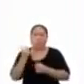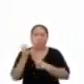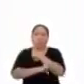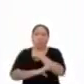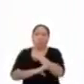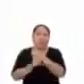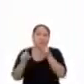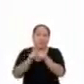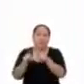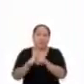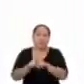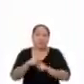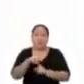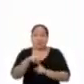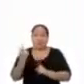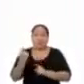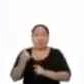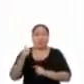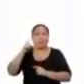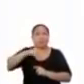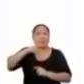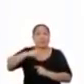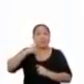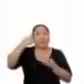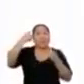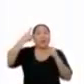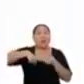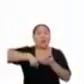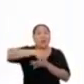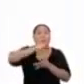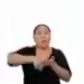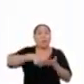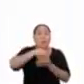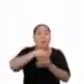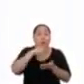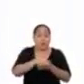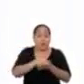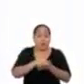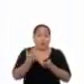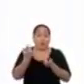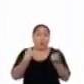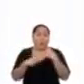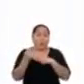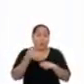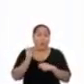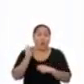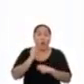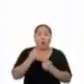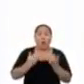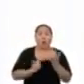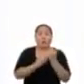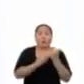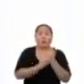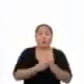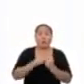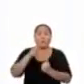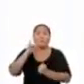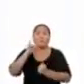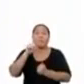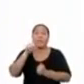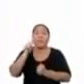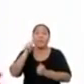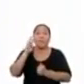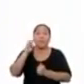países se dan, como ya hemos mencionado, los acuerdos comerciales y de cooperación, tanto bilaterales como